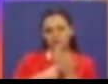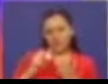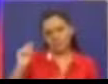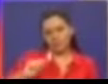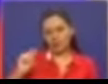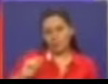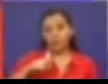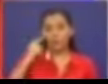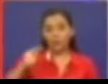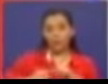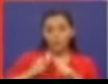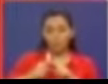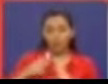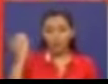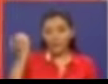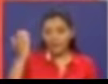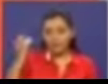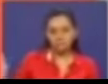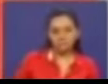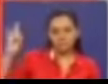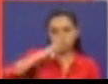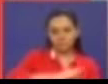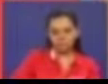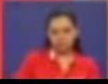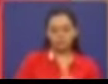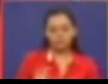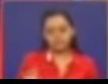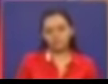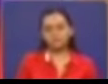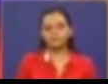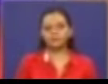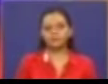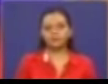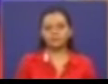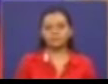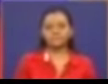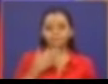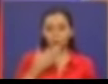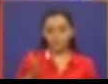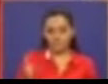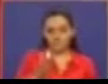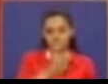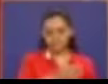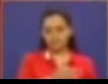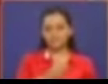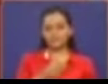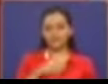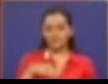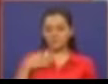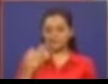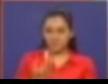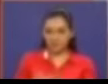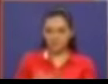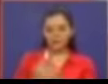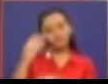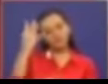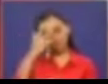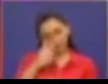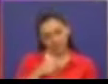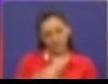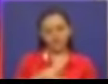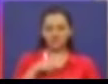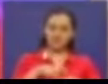en caso de emergencia hay esa alternativa, el aeropuerto. Bueno, llegamos a Puerto Aguano, la pasamos precioso, qué decirle, ¿no?